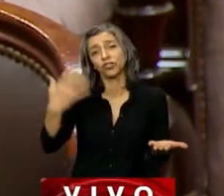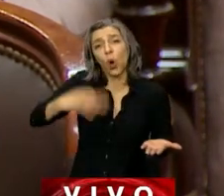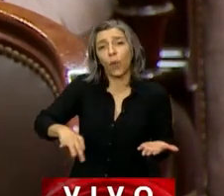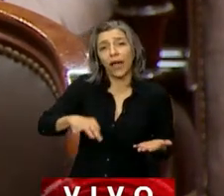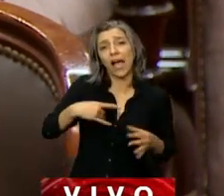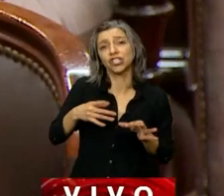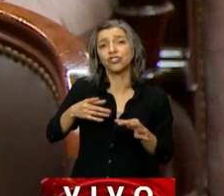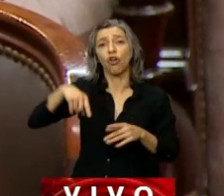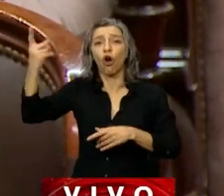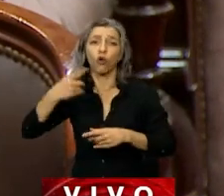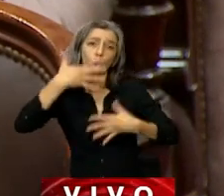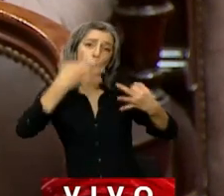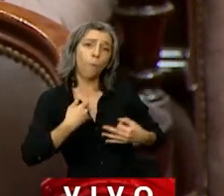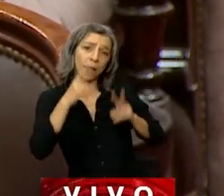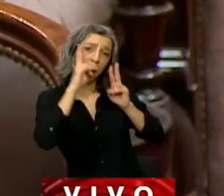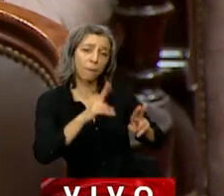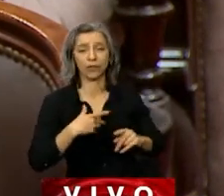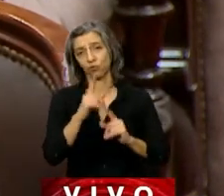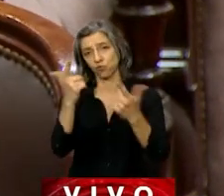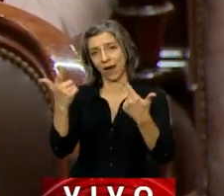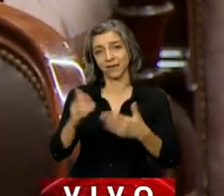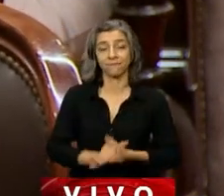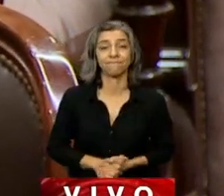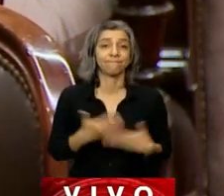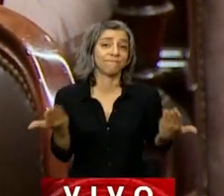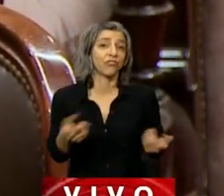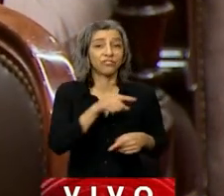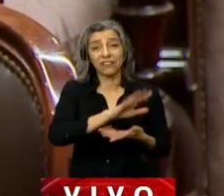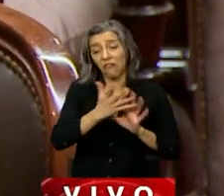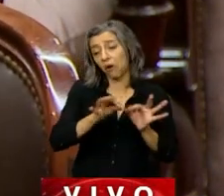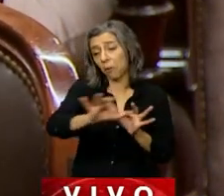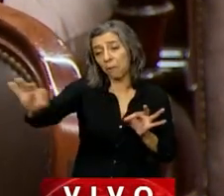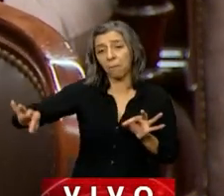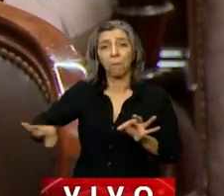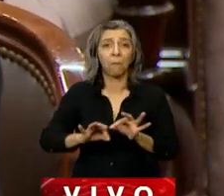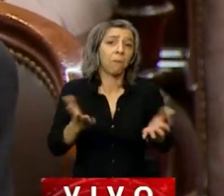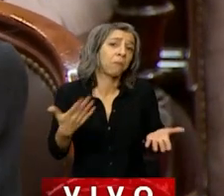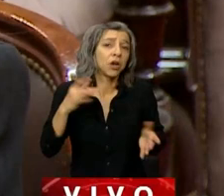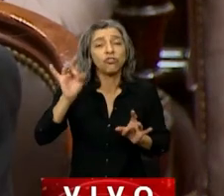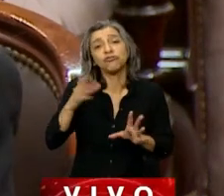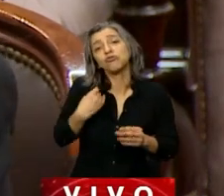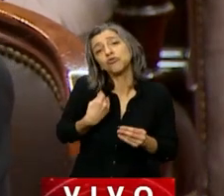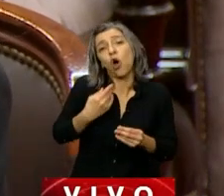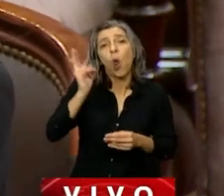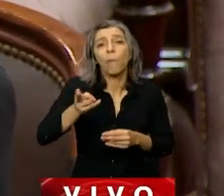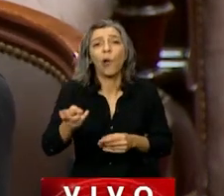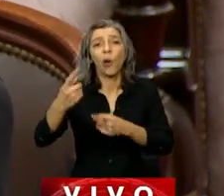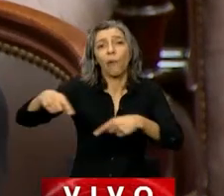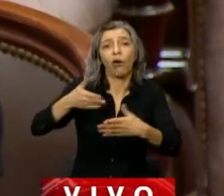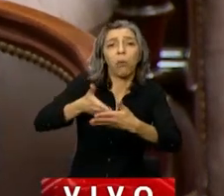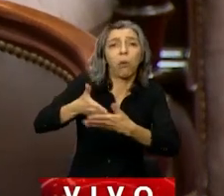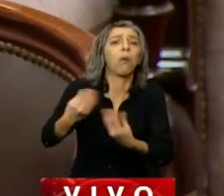obligatorio. Por lo tanto, lo normado se aplicará únicamente a buques de bandera nacional. Pero lo más grave